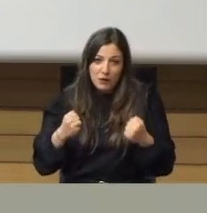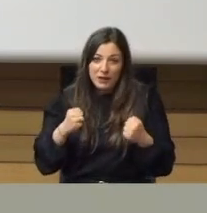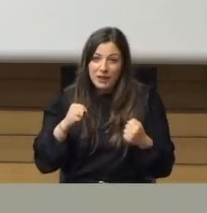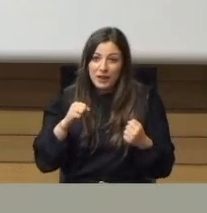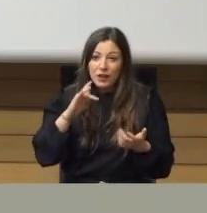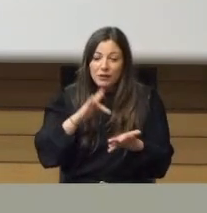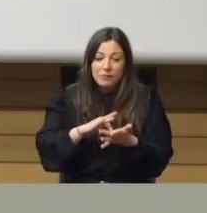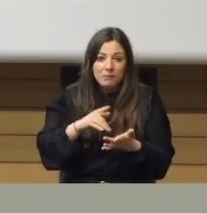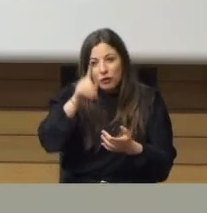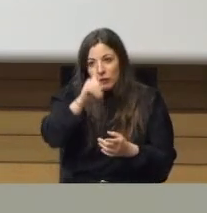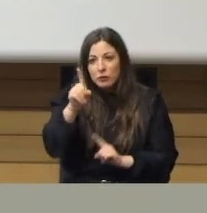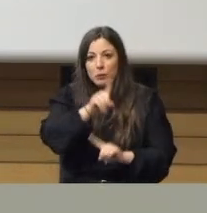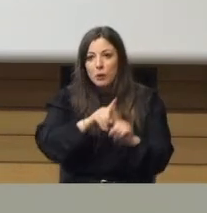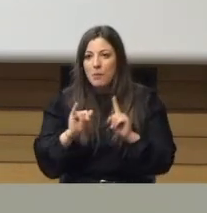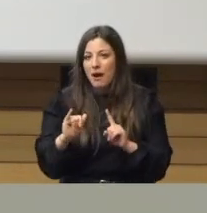sabemos qué hacer con ellos.